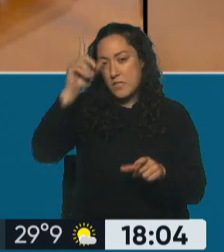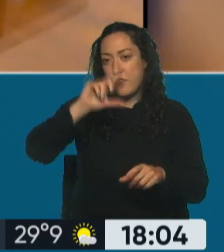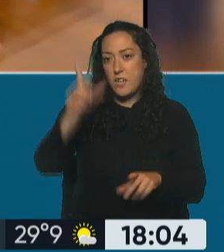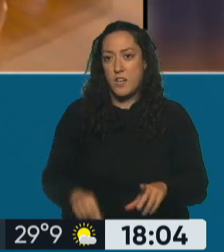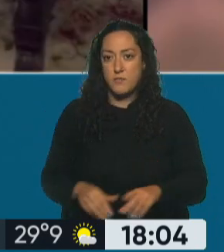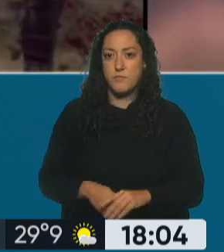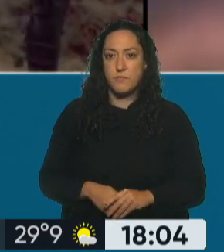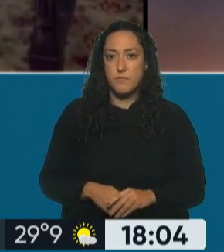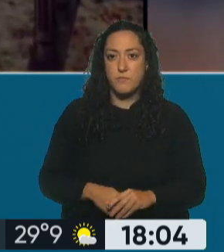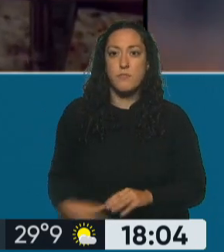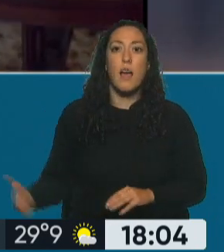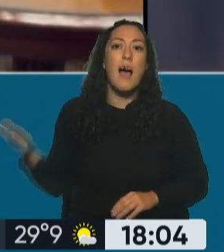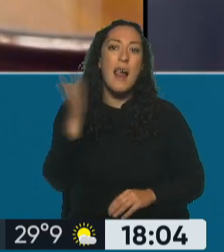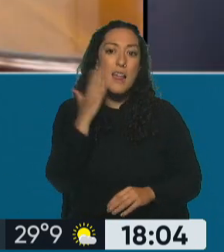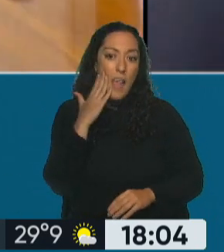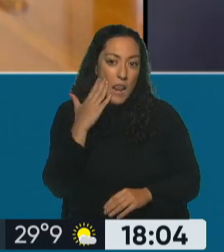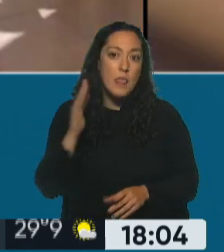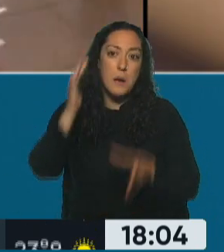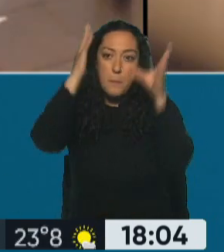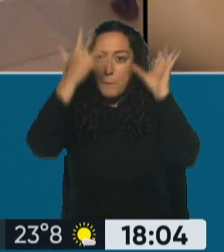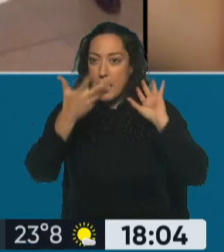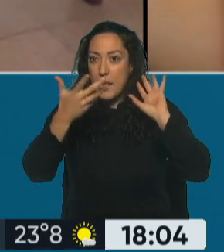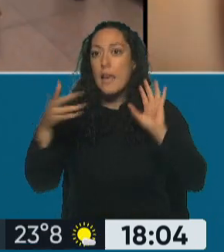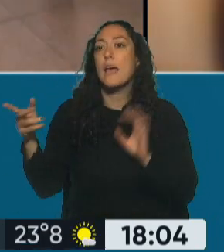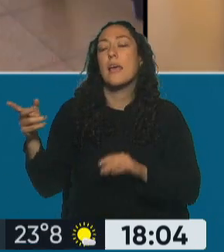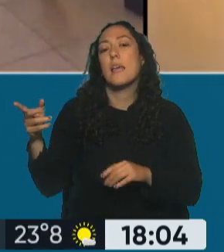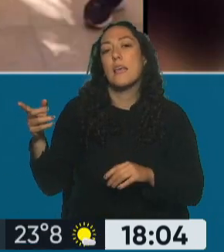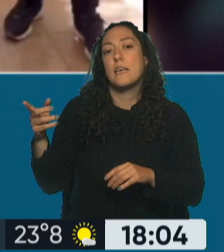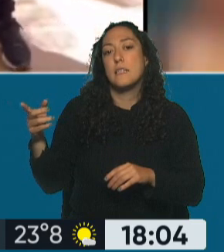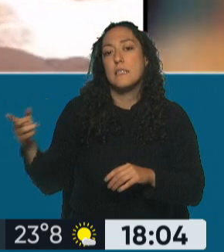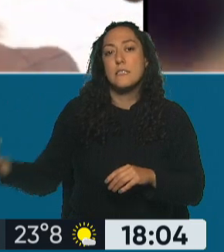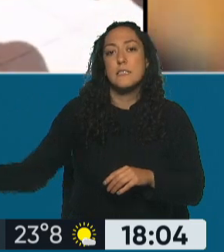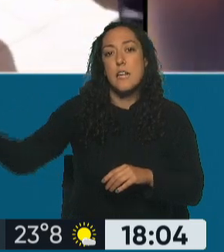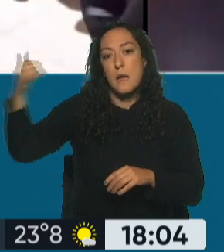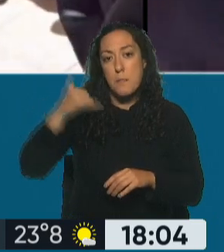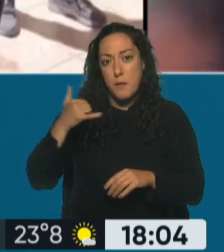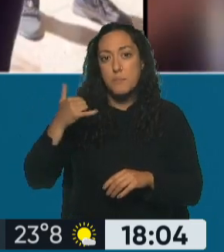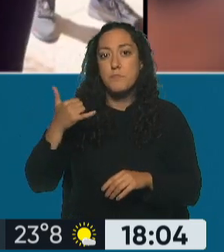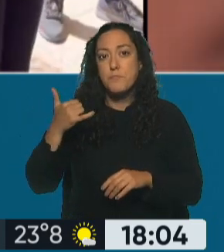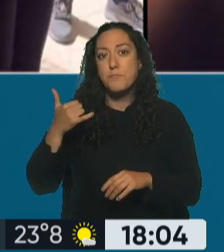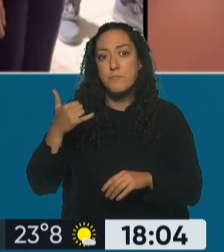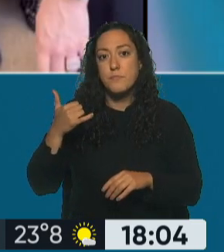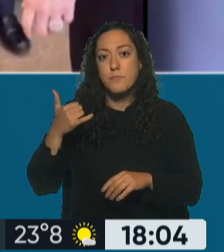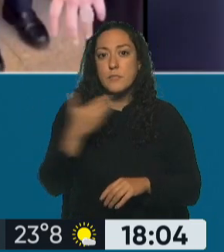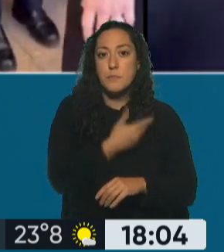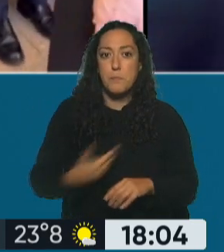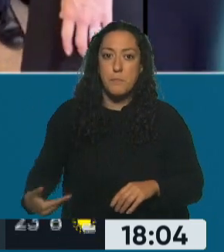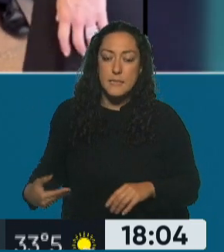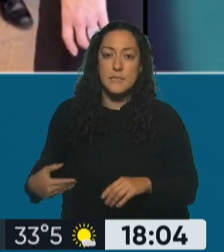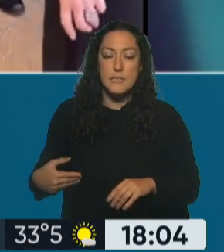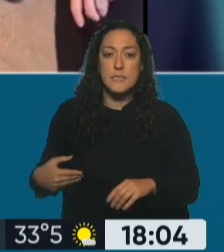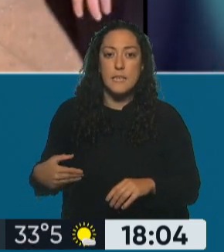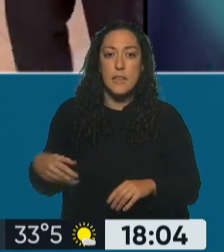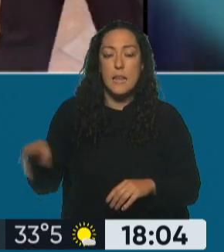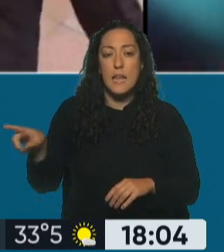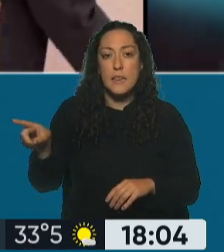Federal. Durante la tarde, Javier Milei primero recibió un llamado telefónico del primer ministro de Hungría.